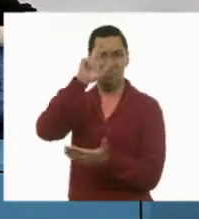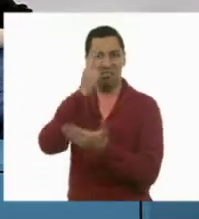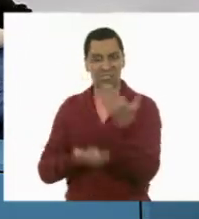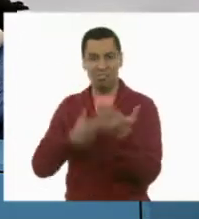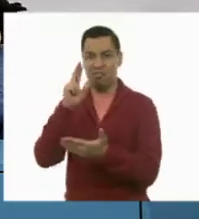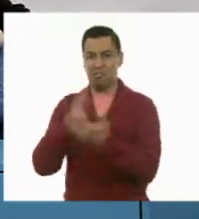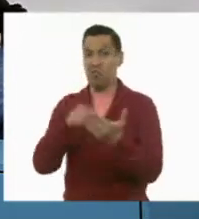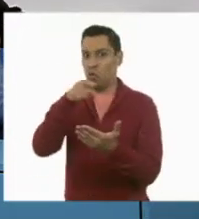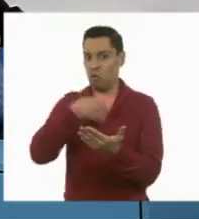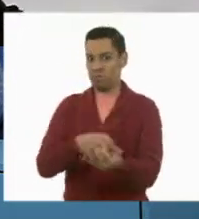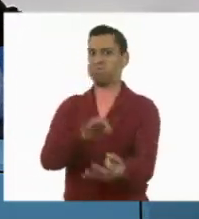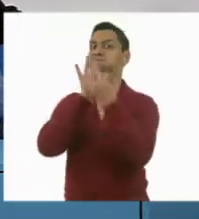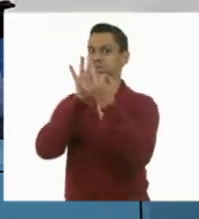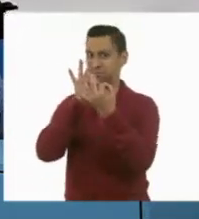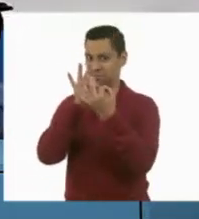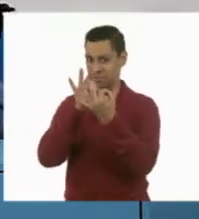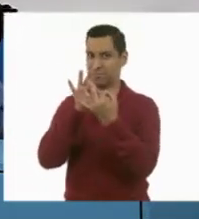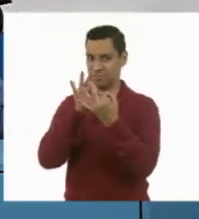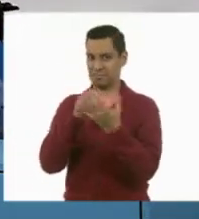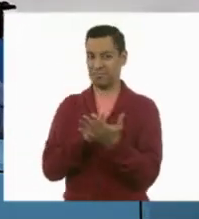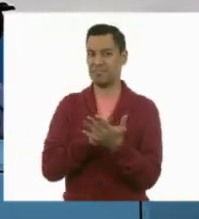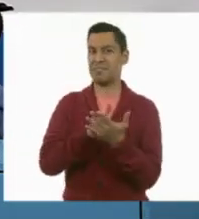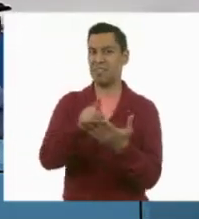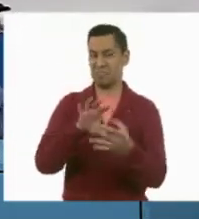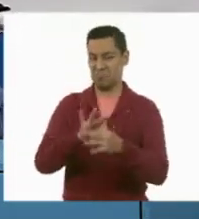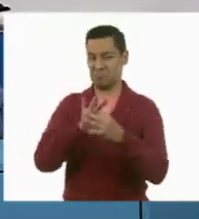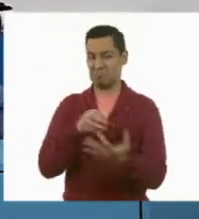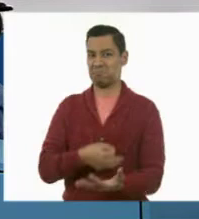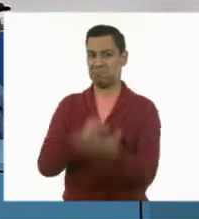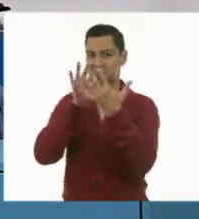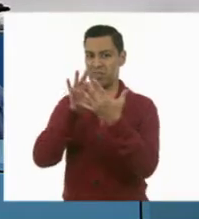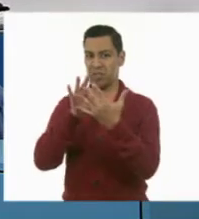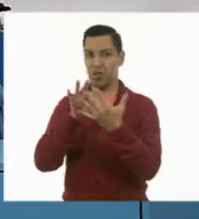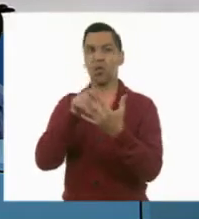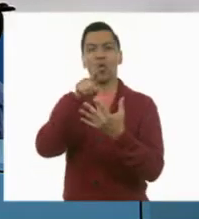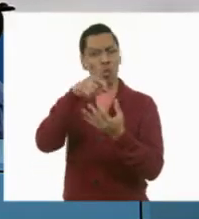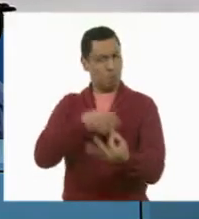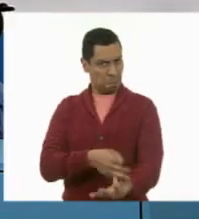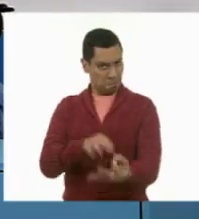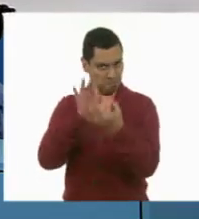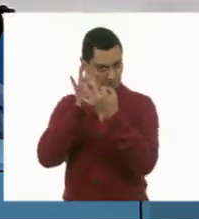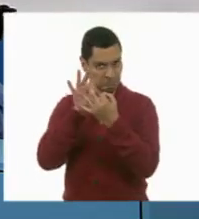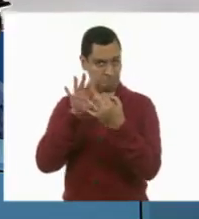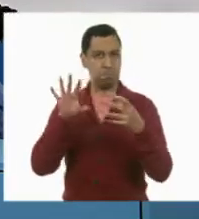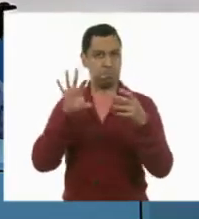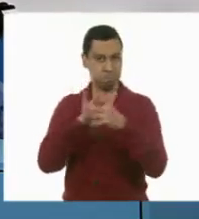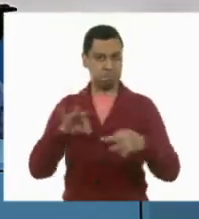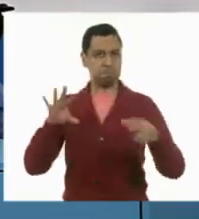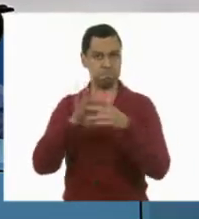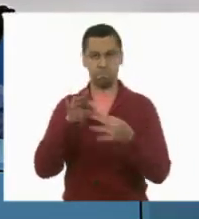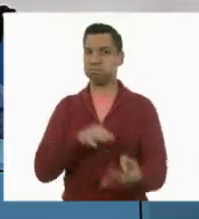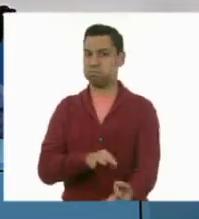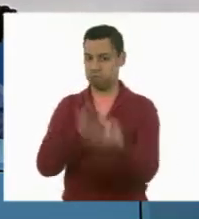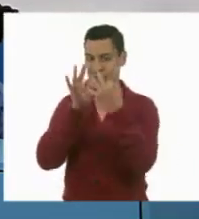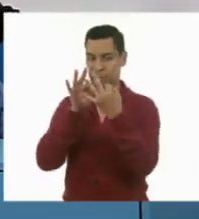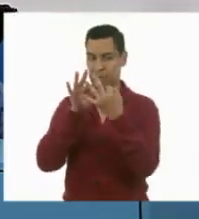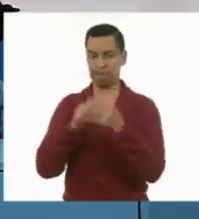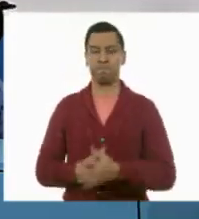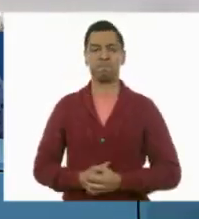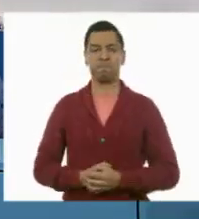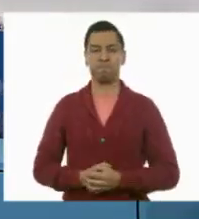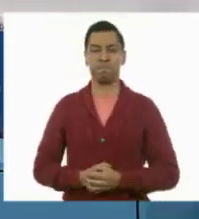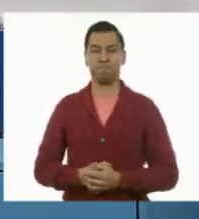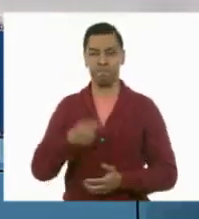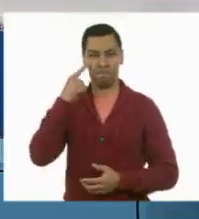sepas defender y en la medida de tus posibilidades hacerlos ejercer también. Y bueno, vamos a poner